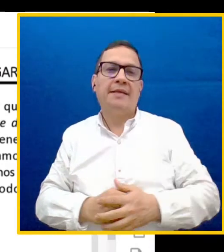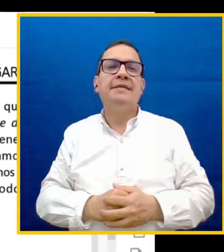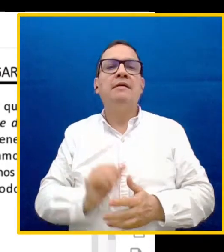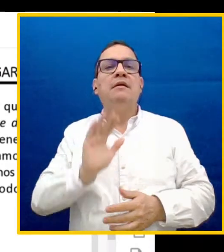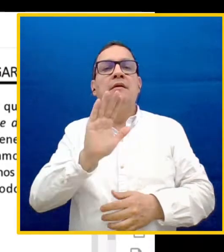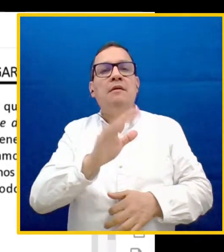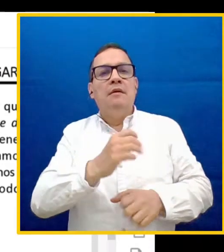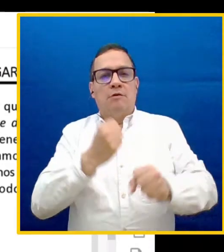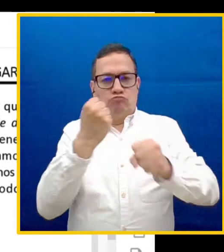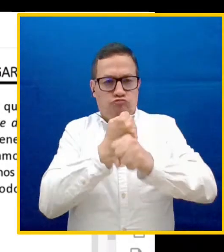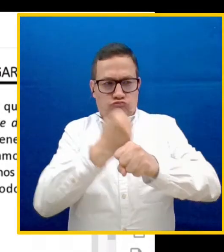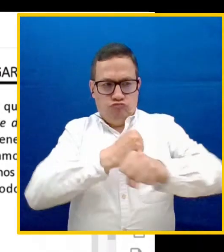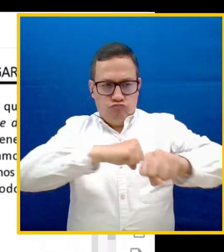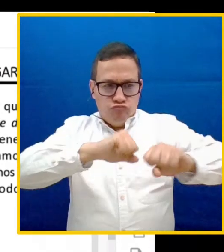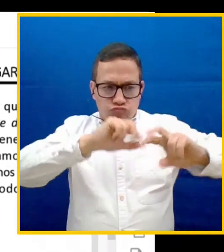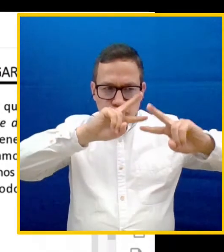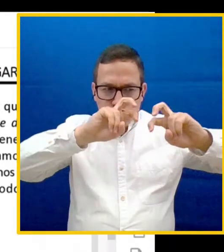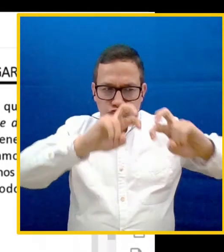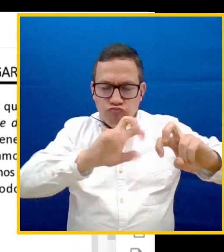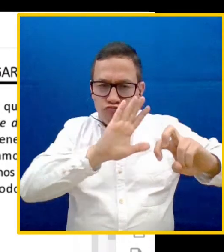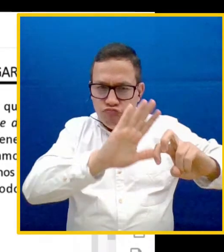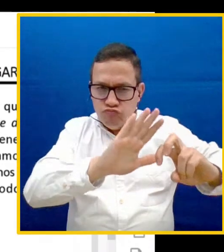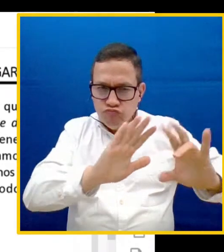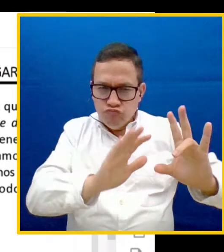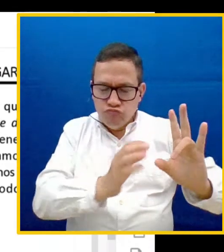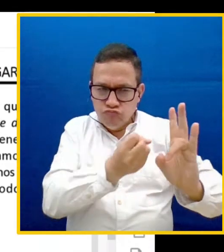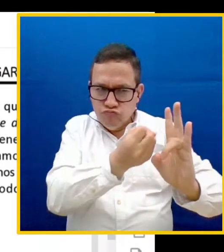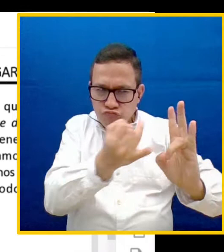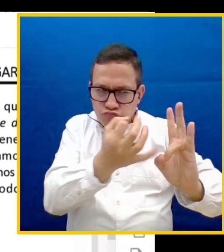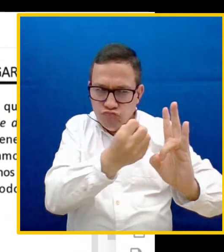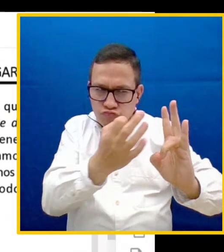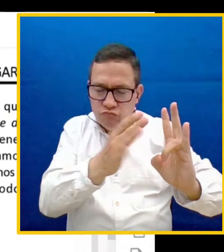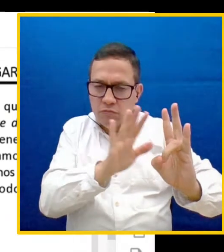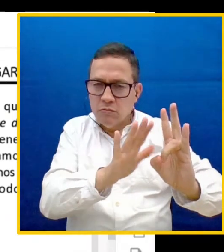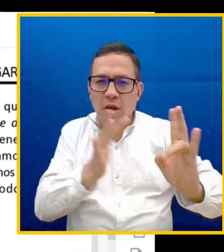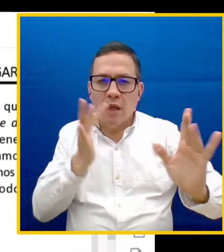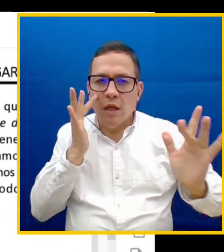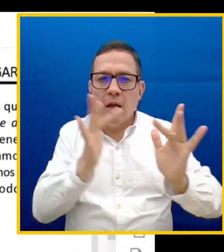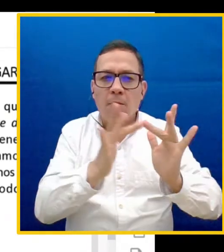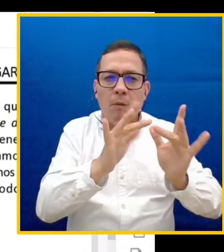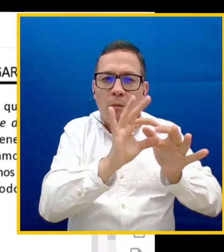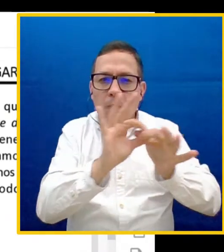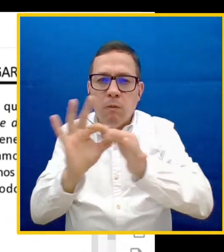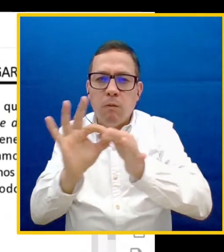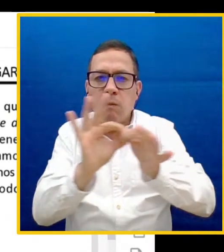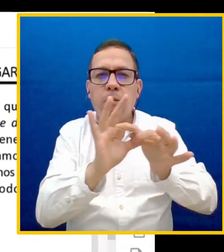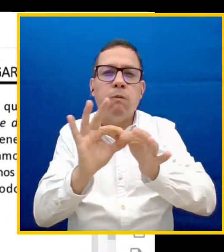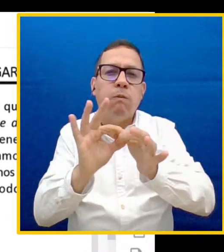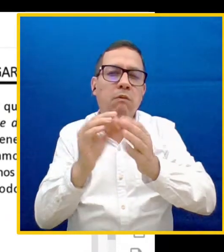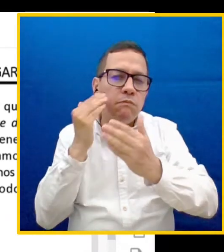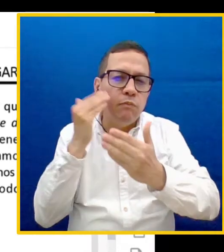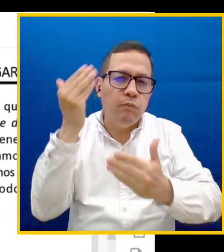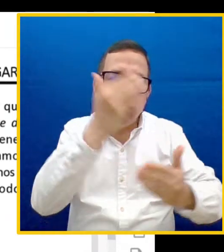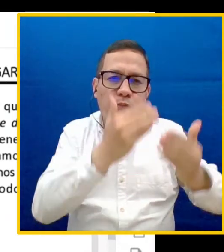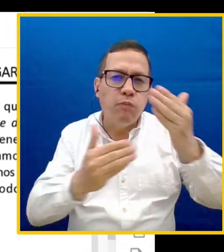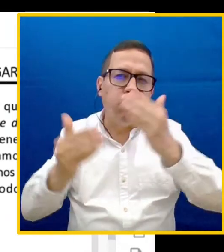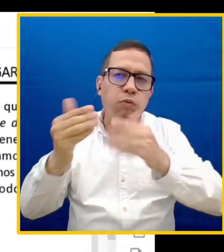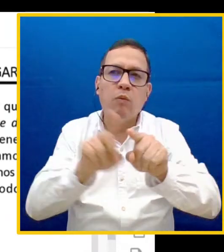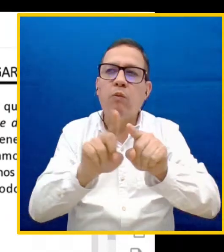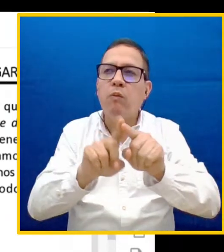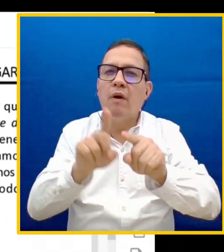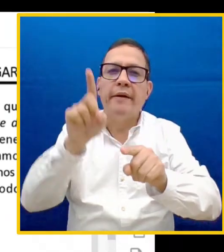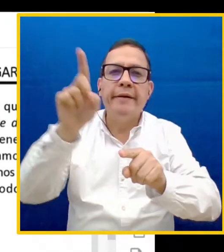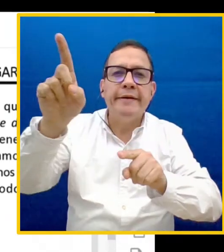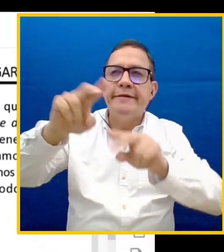Los trabajos de investigación con este perfil están asociados con las formas de experimentar en las ciencias exactas